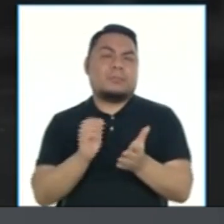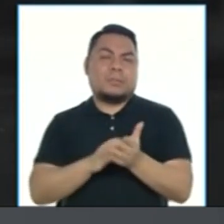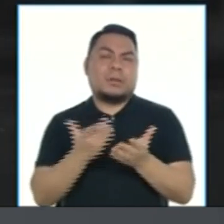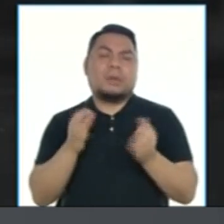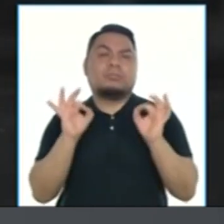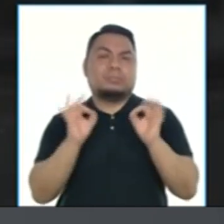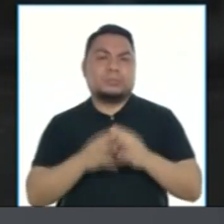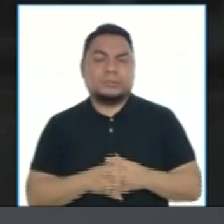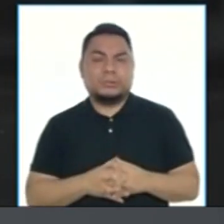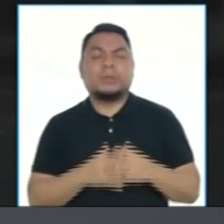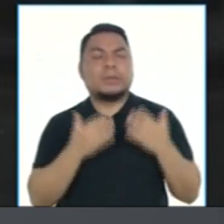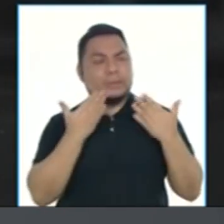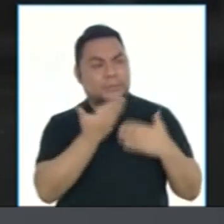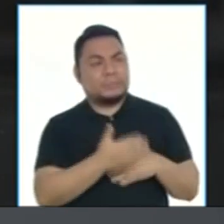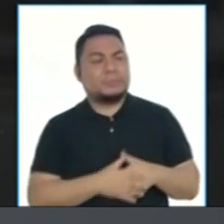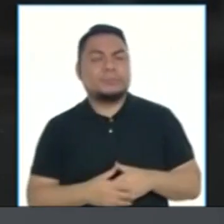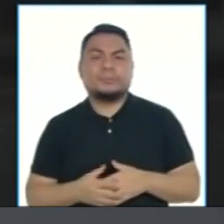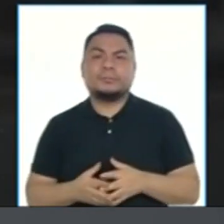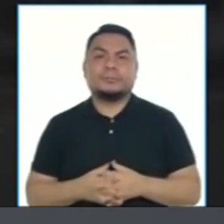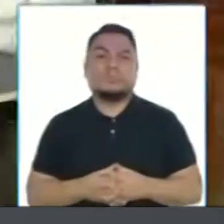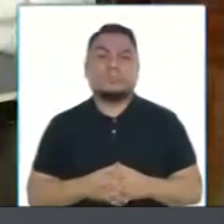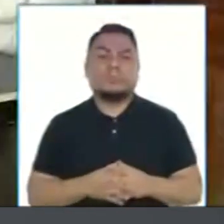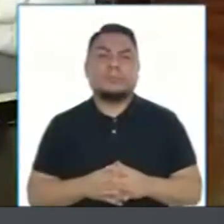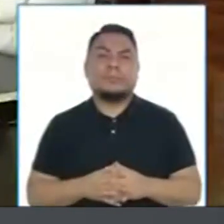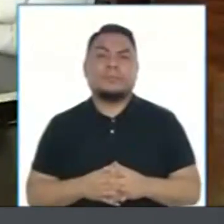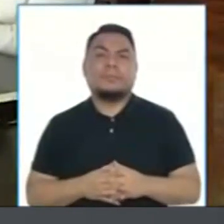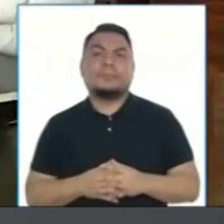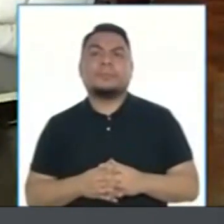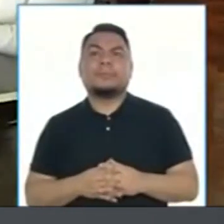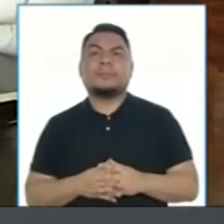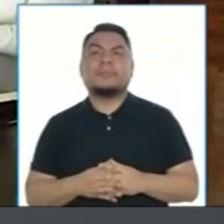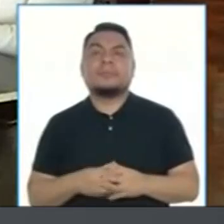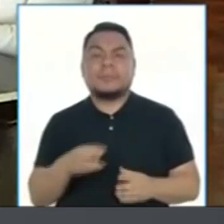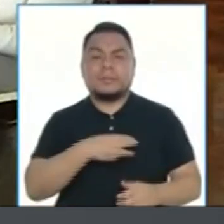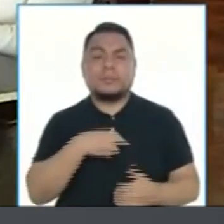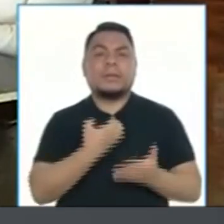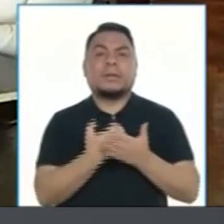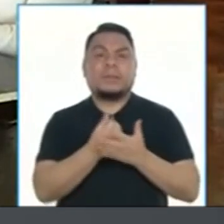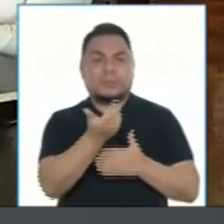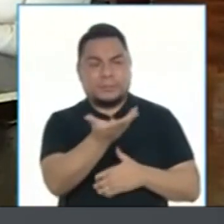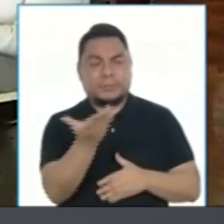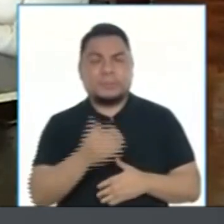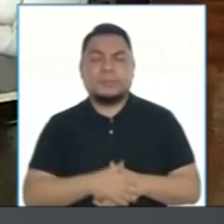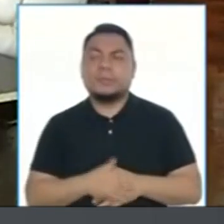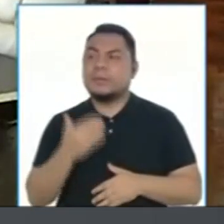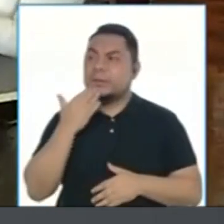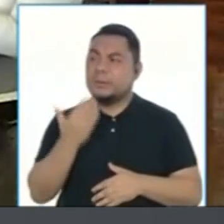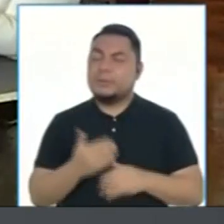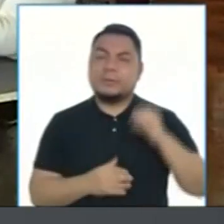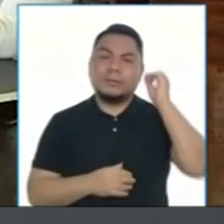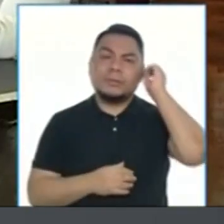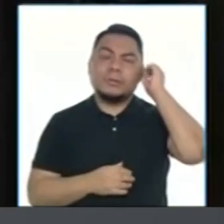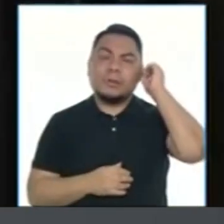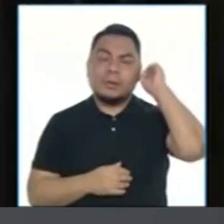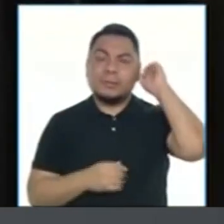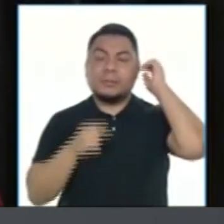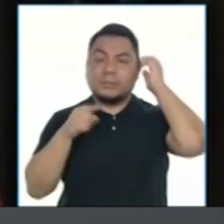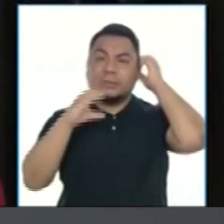más adecuado. Gracias, presidente. Ministra de Economía, por favor. Gracias, presidente.